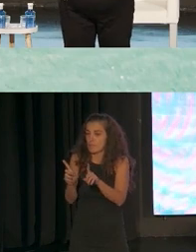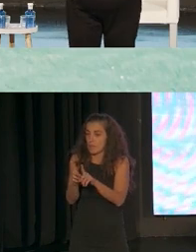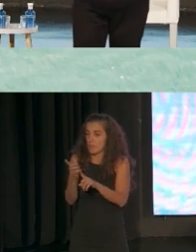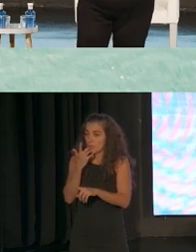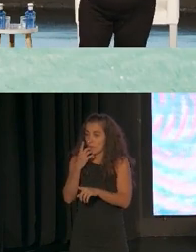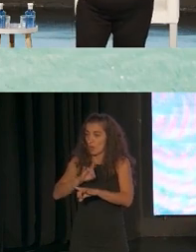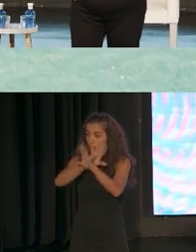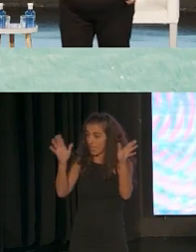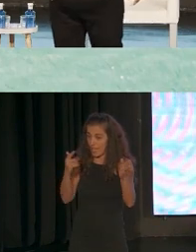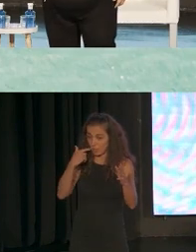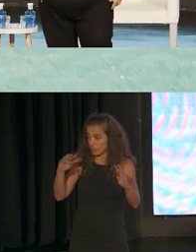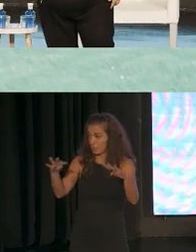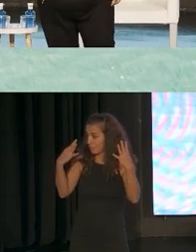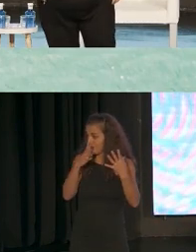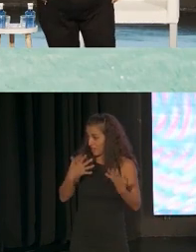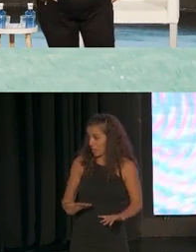el